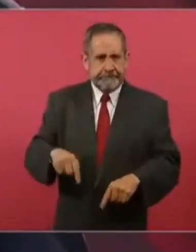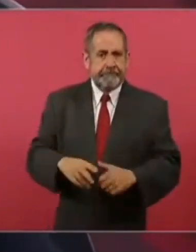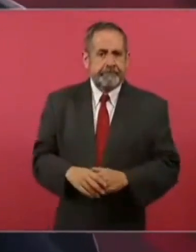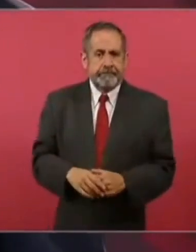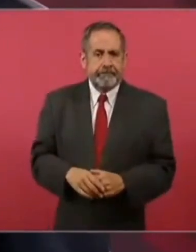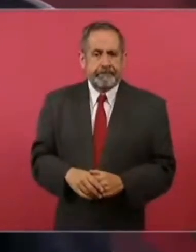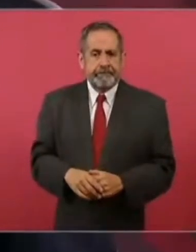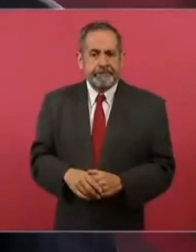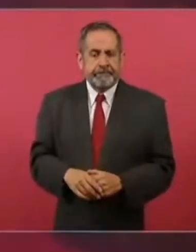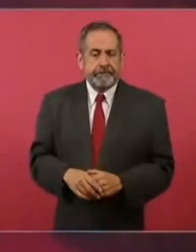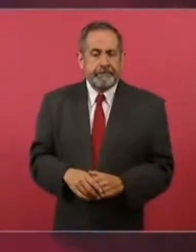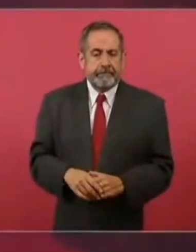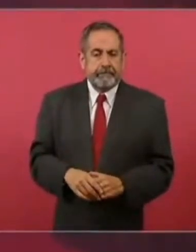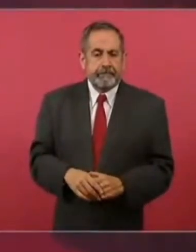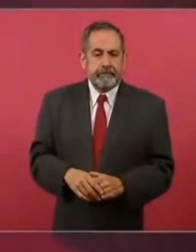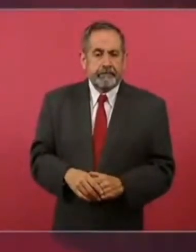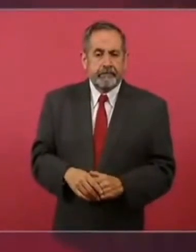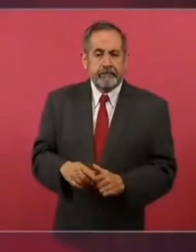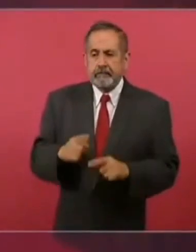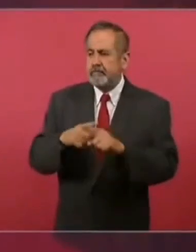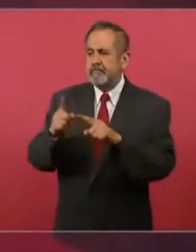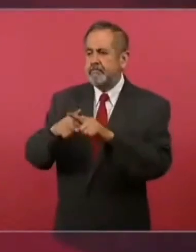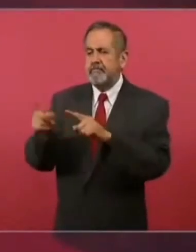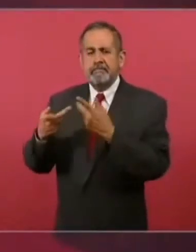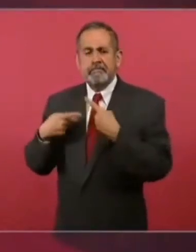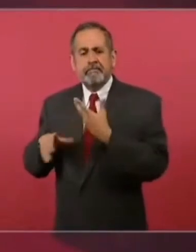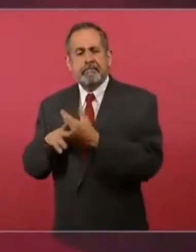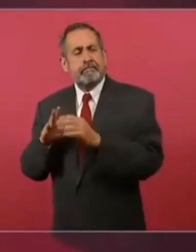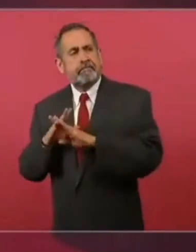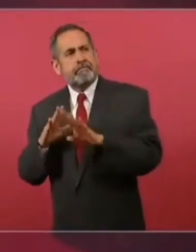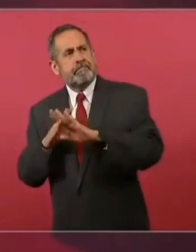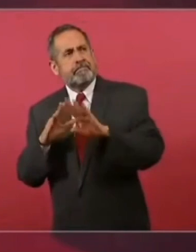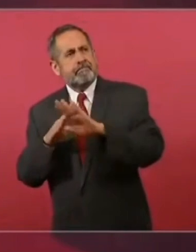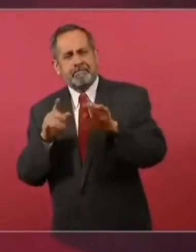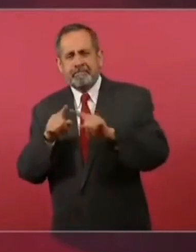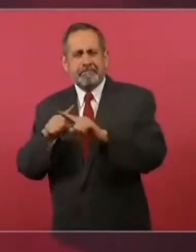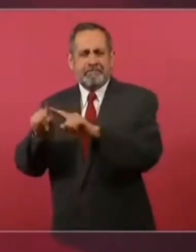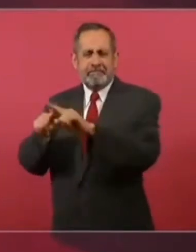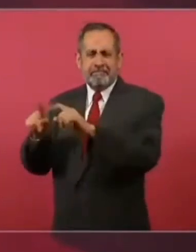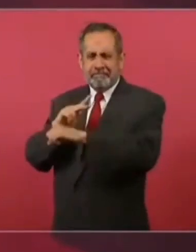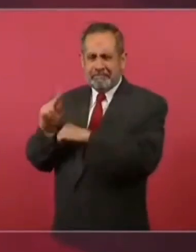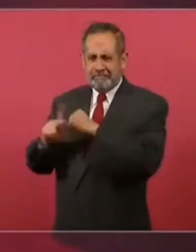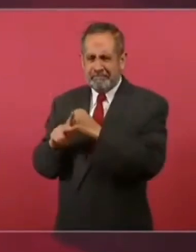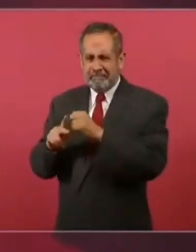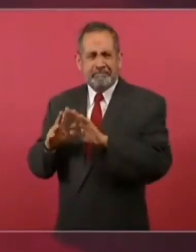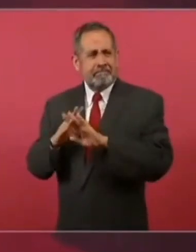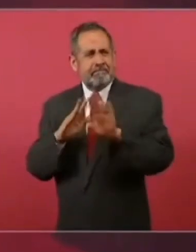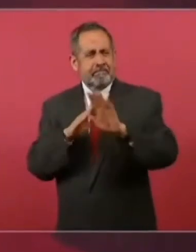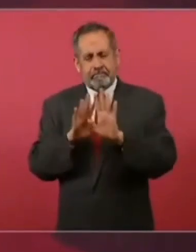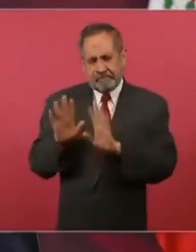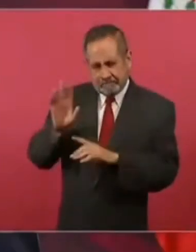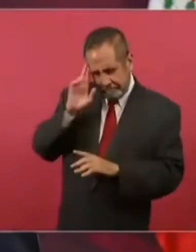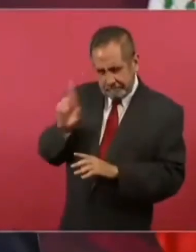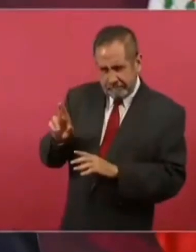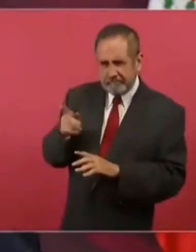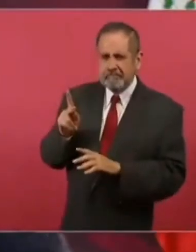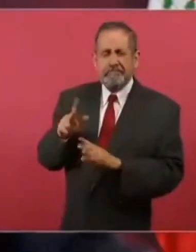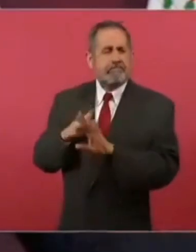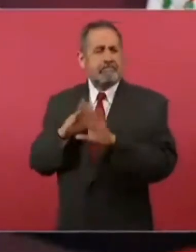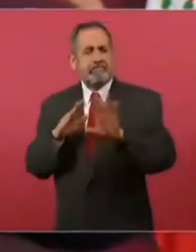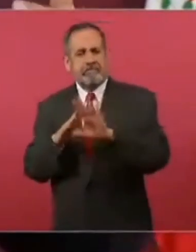se van los migrantes de todos lados a Estados Unidos sin ofender a nadie